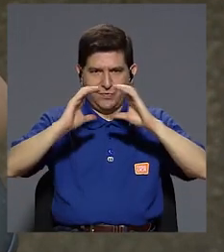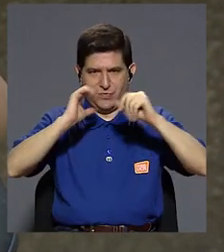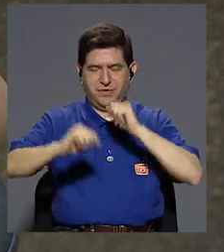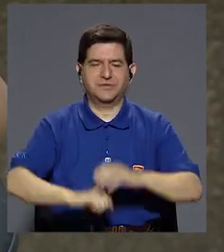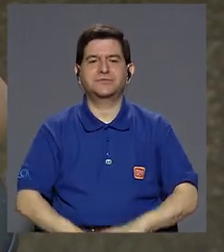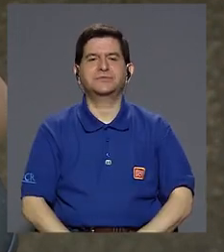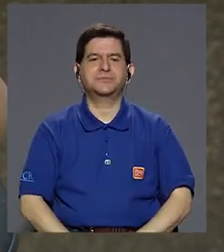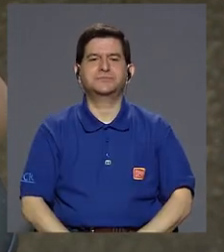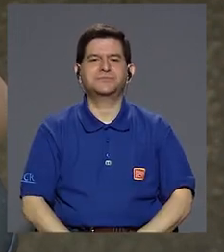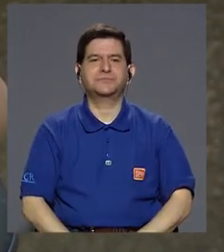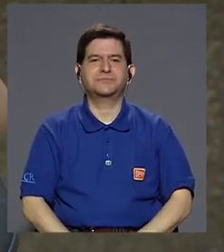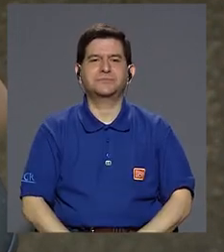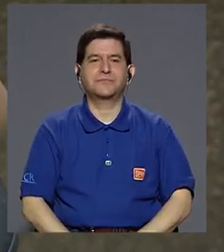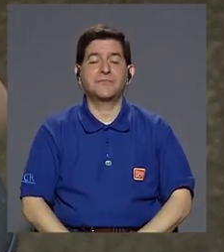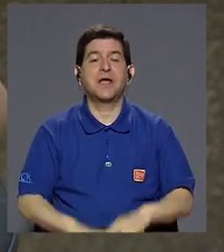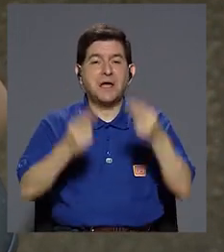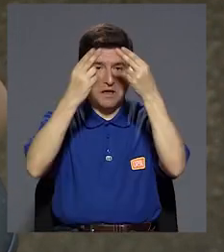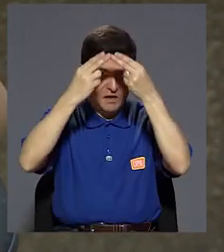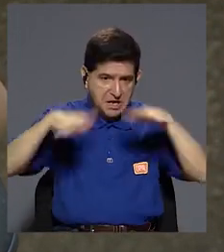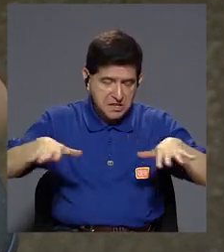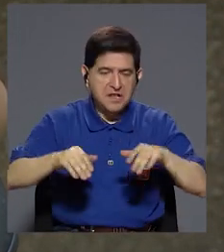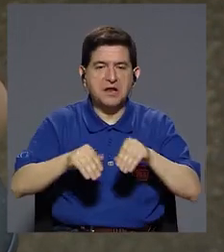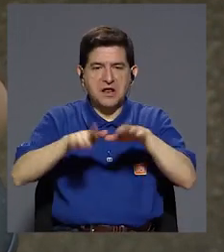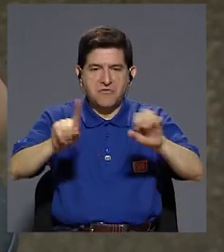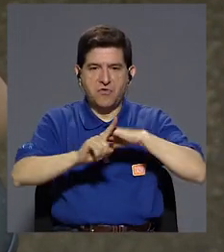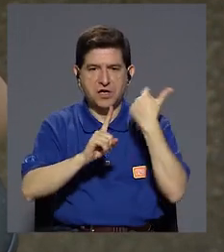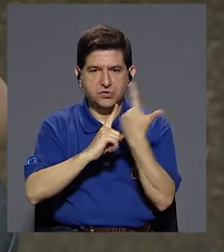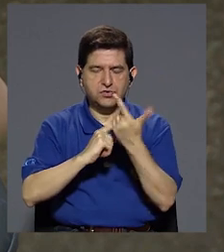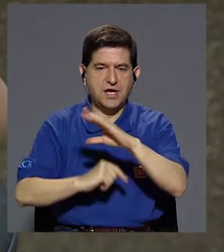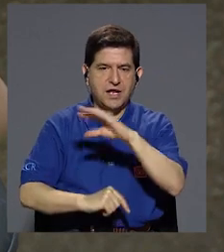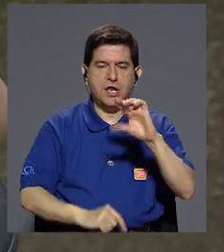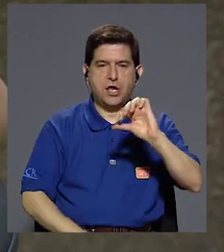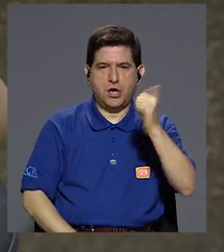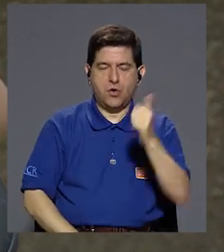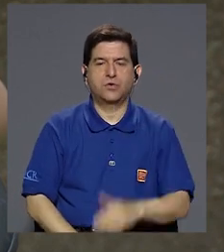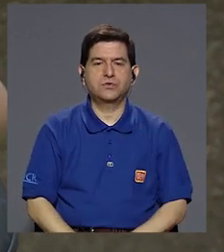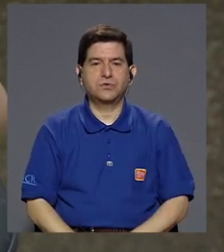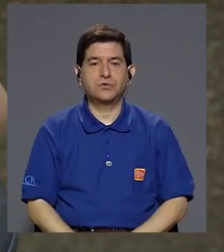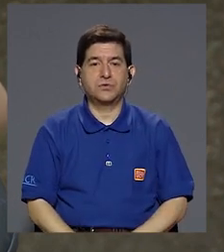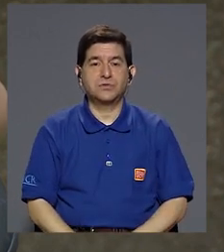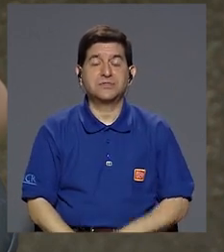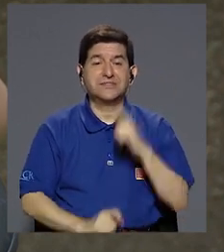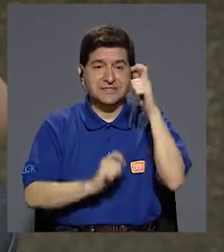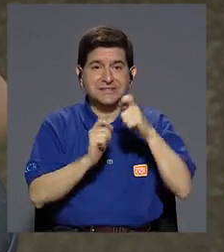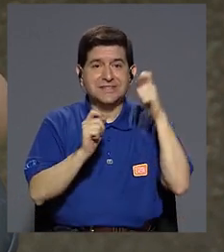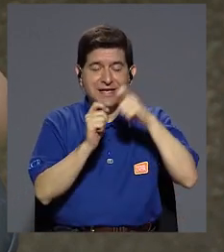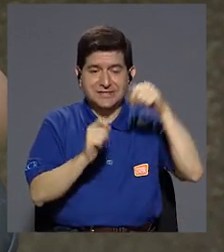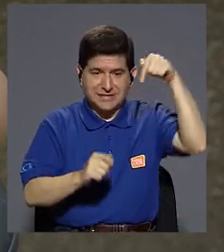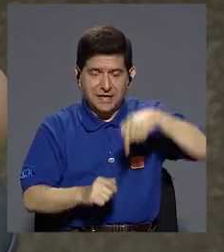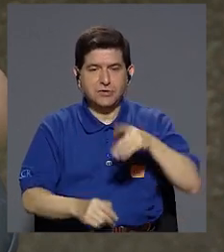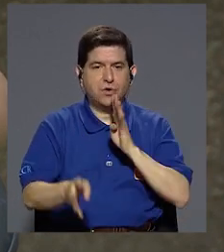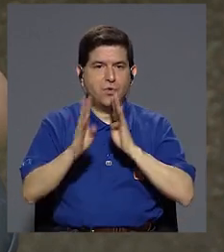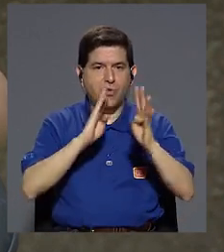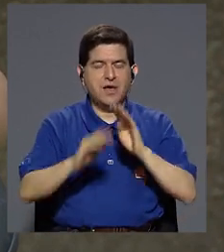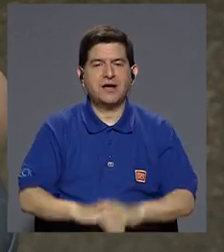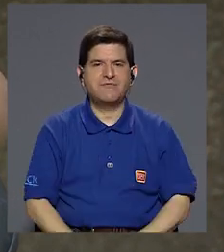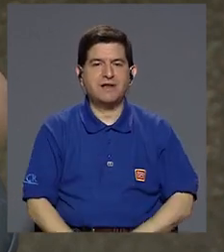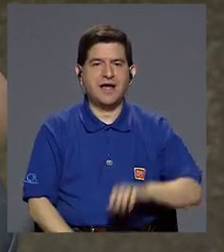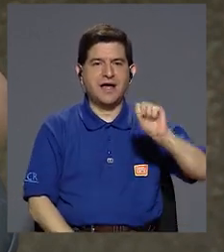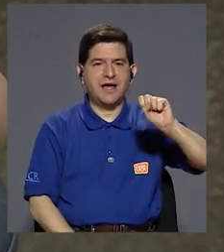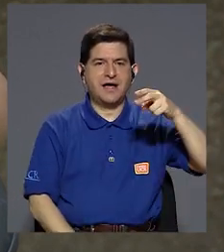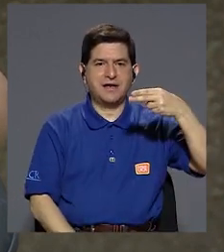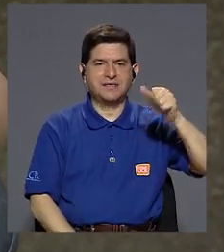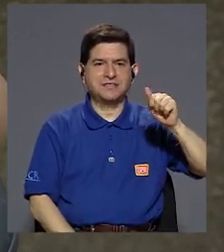y comunicación, como el internet, las redes sociales y otros. Entonces, para eso, específicamente vamos a conversar